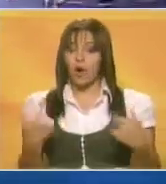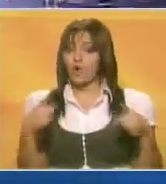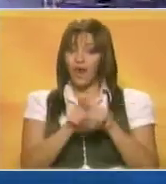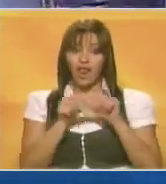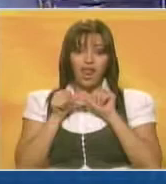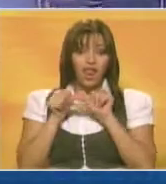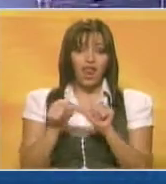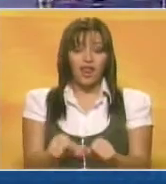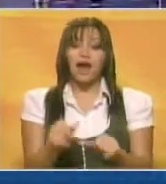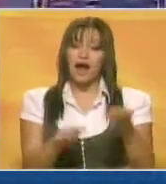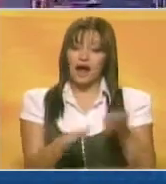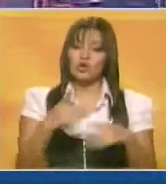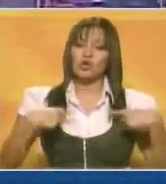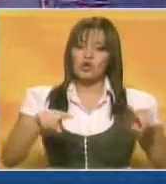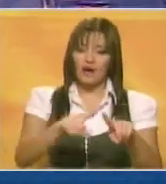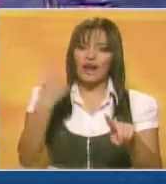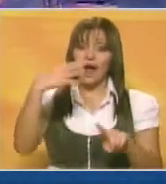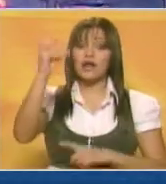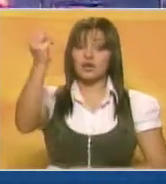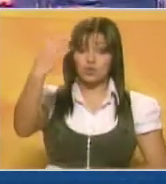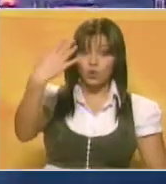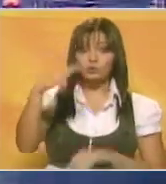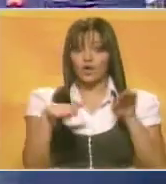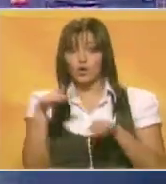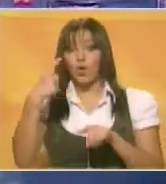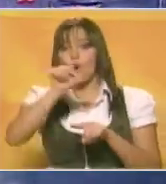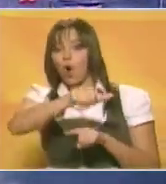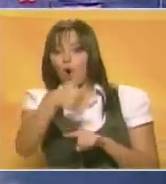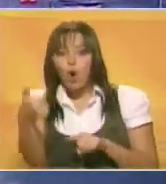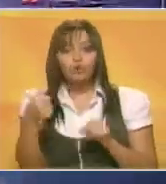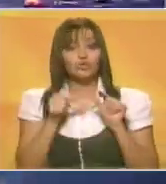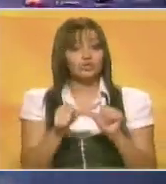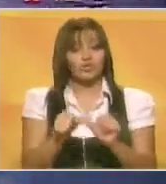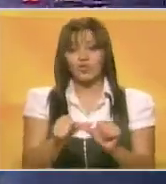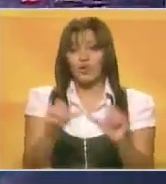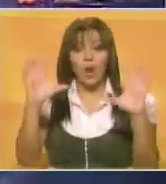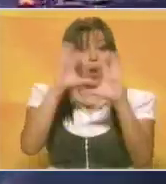Algunos sectores ya cuentan con el suministro eléctrico, mientras que otros continúan a oscuras.